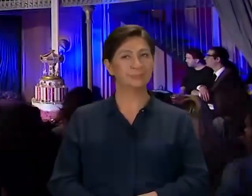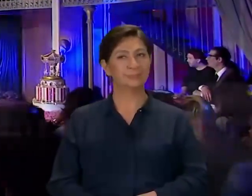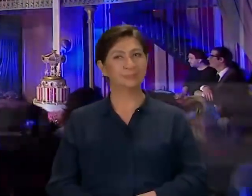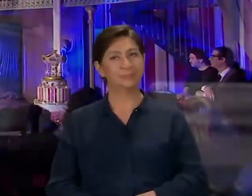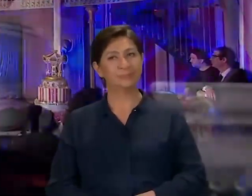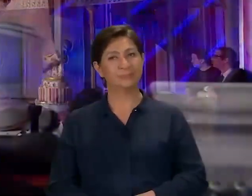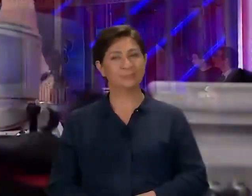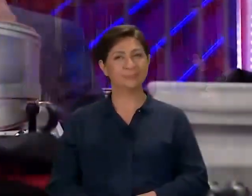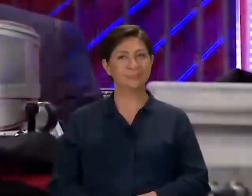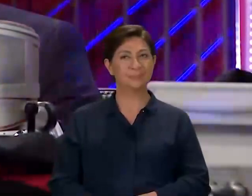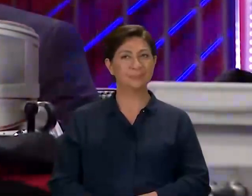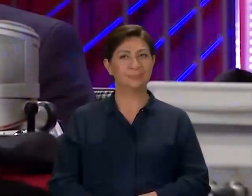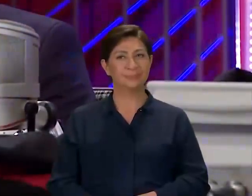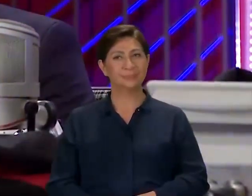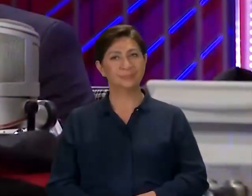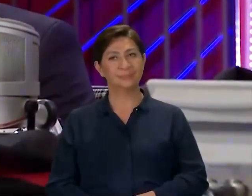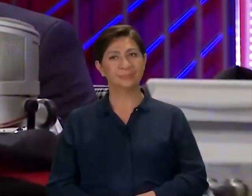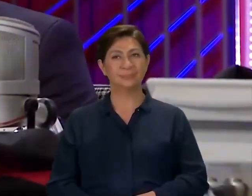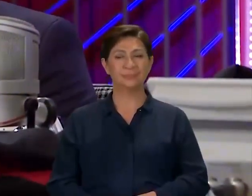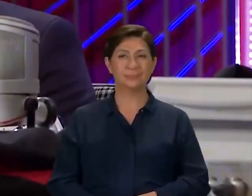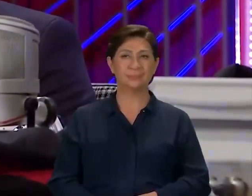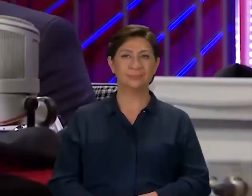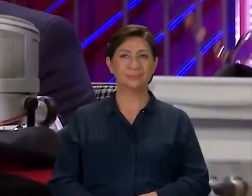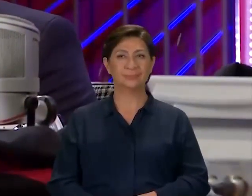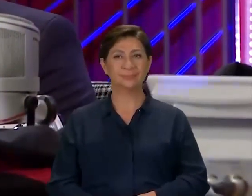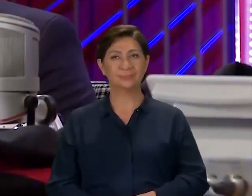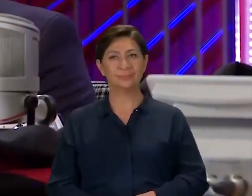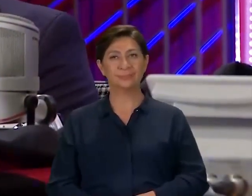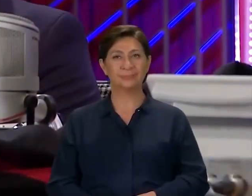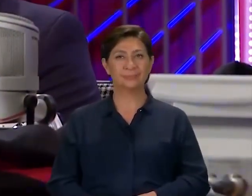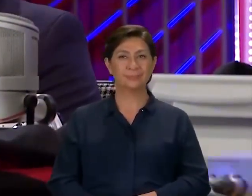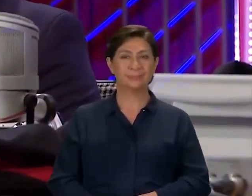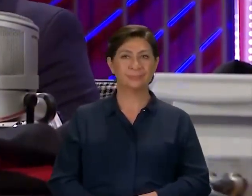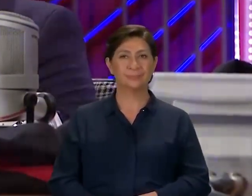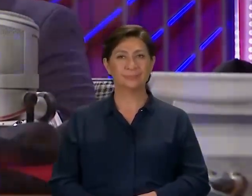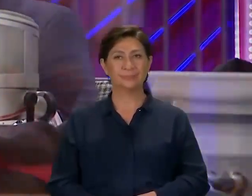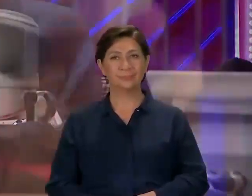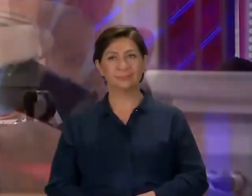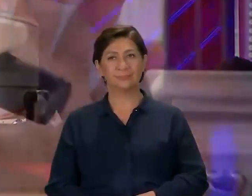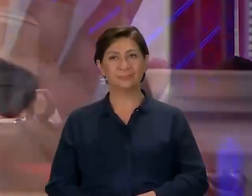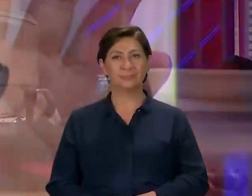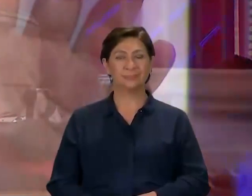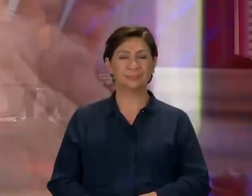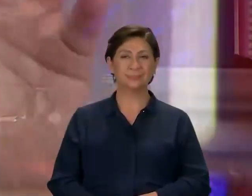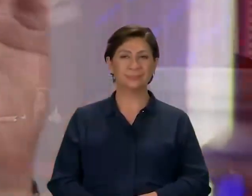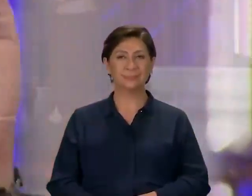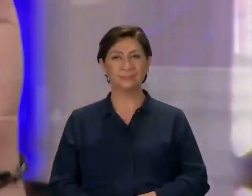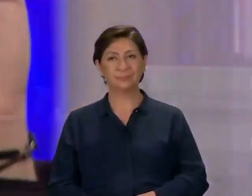tanto, tanto que no siento. Su lágrima